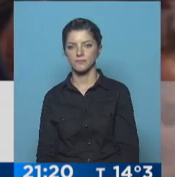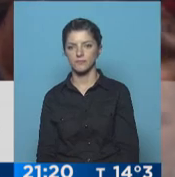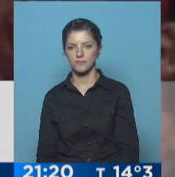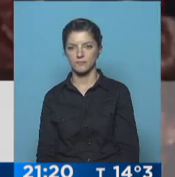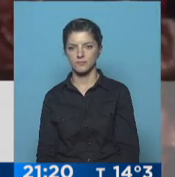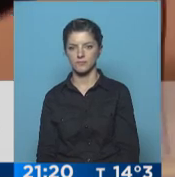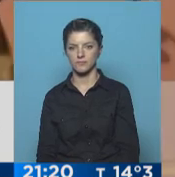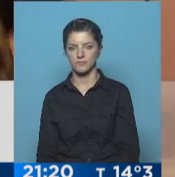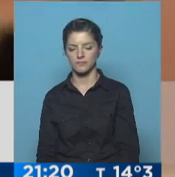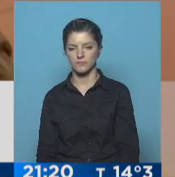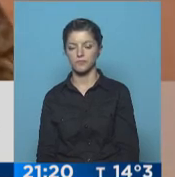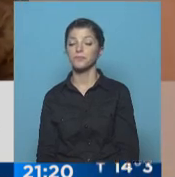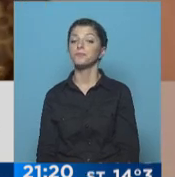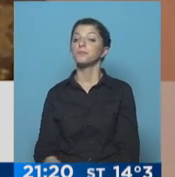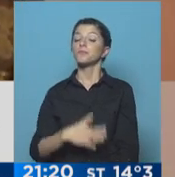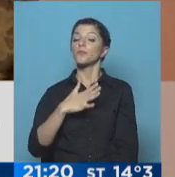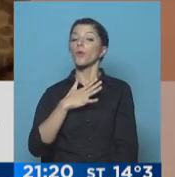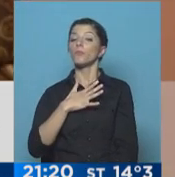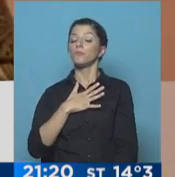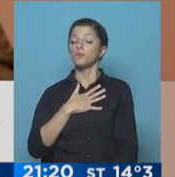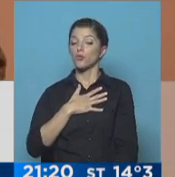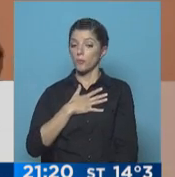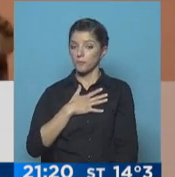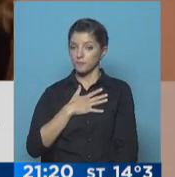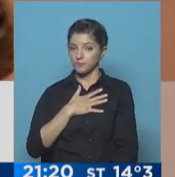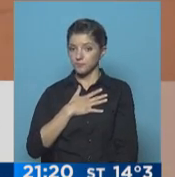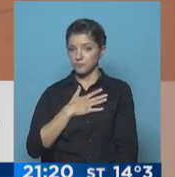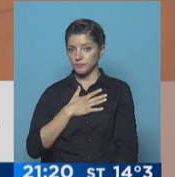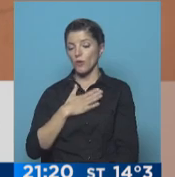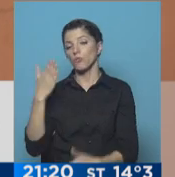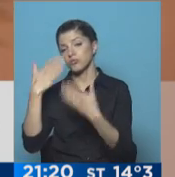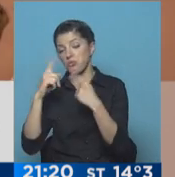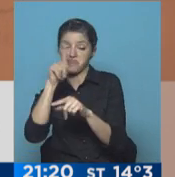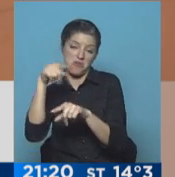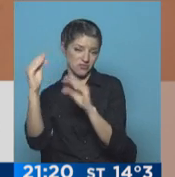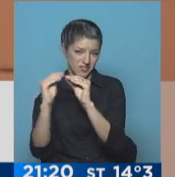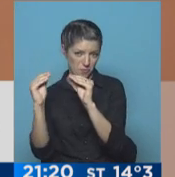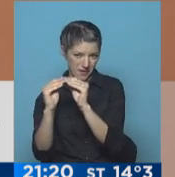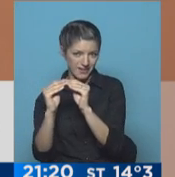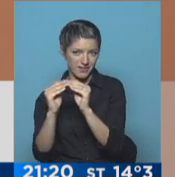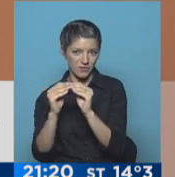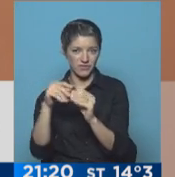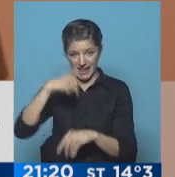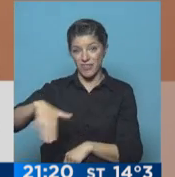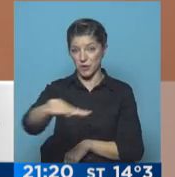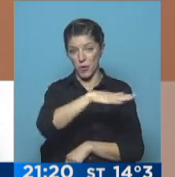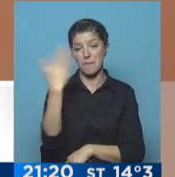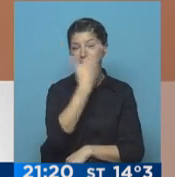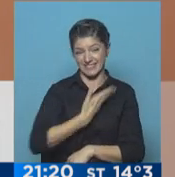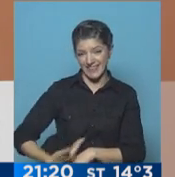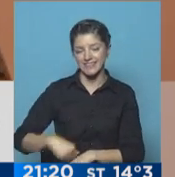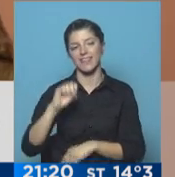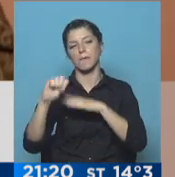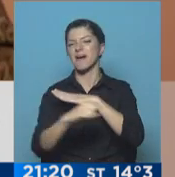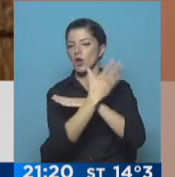Cuando me toca hablar con otros mandatarios amigos de acá de la región, del